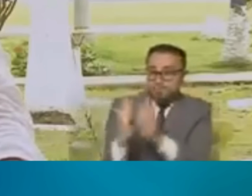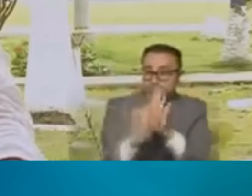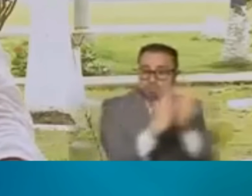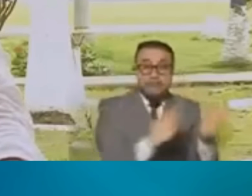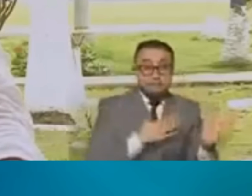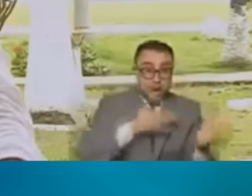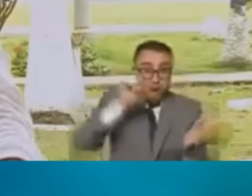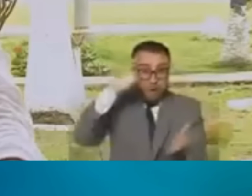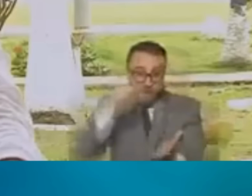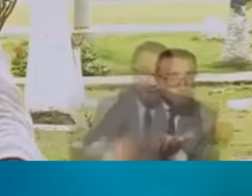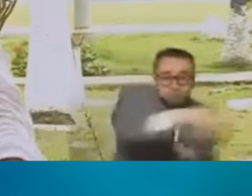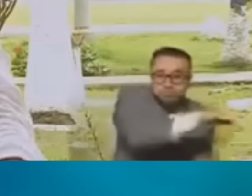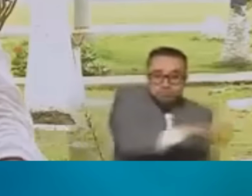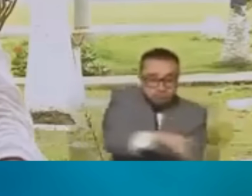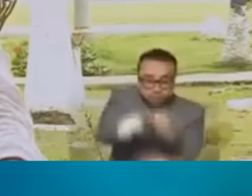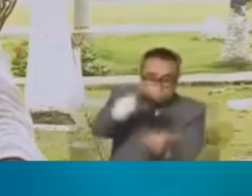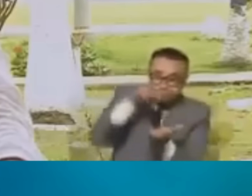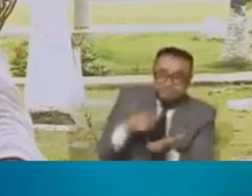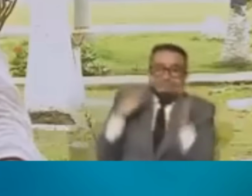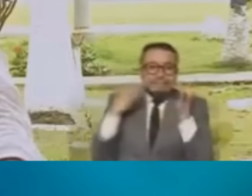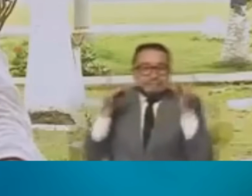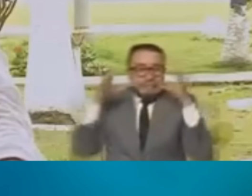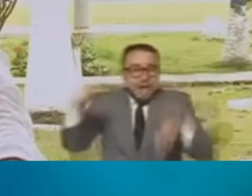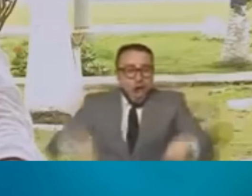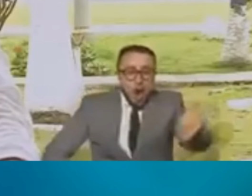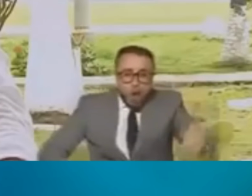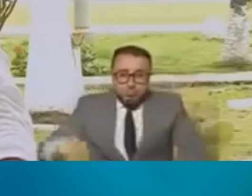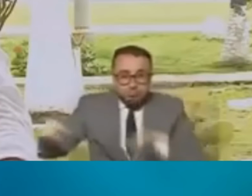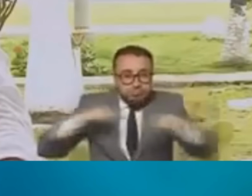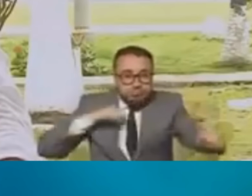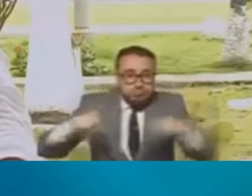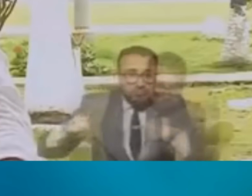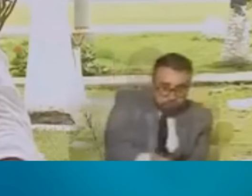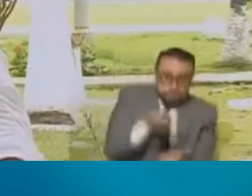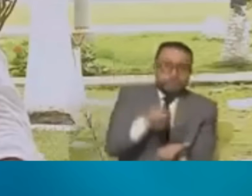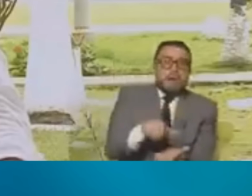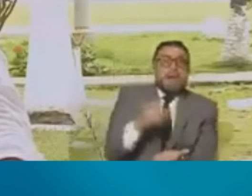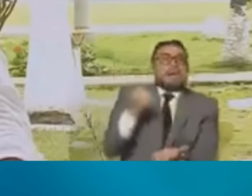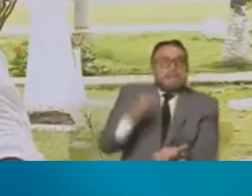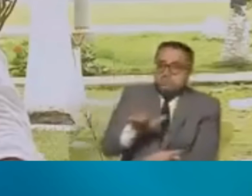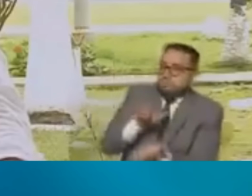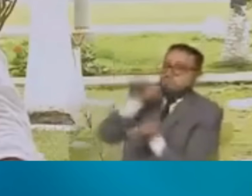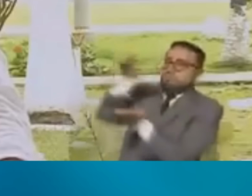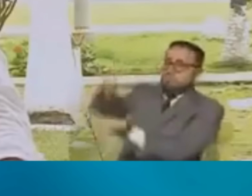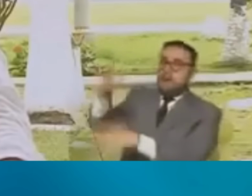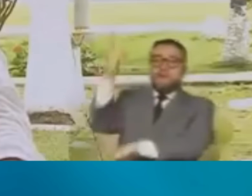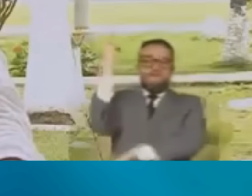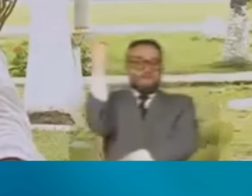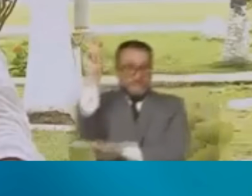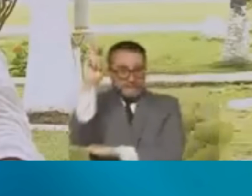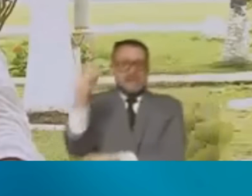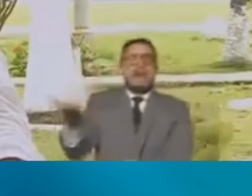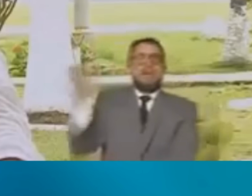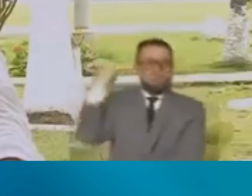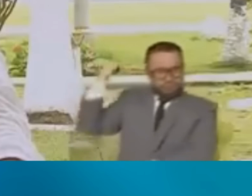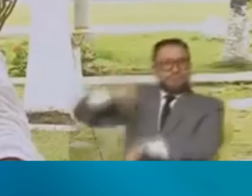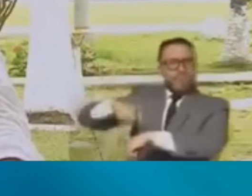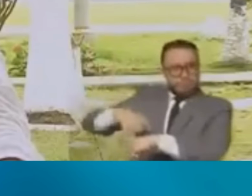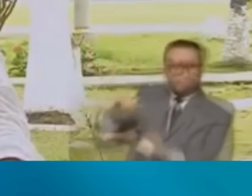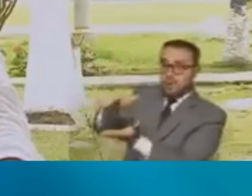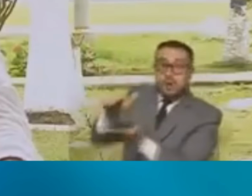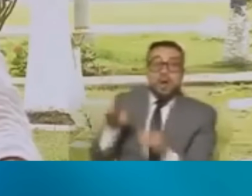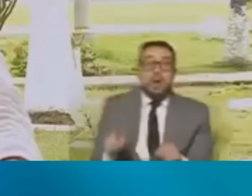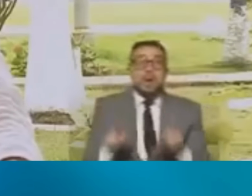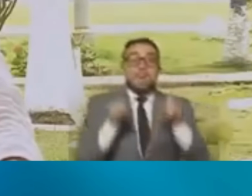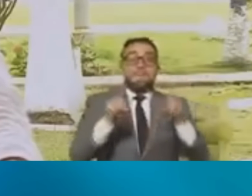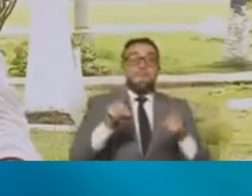que ha recuperado mi gobierno sobre estos grandes hechos de corrupción administrativa ya se encuentran en la Fiscalía desde hace algunos